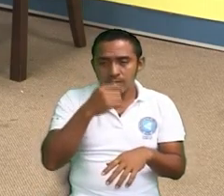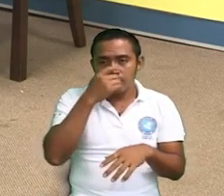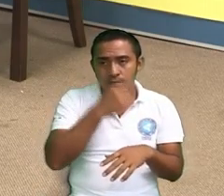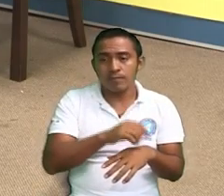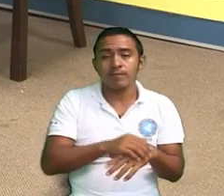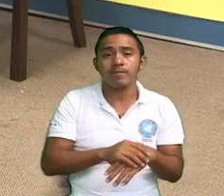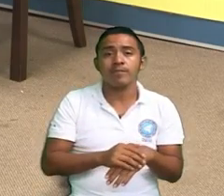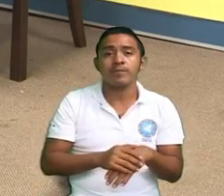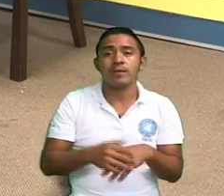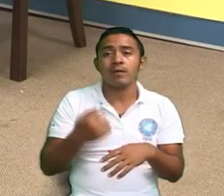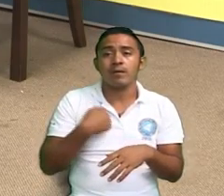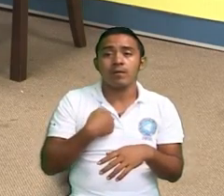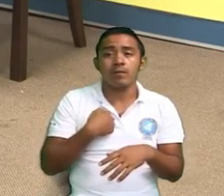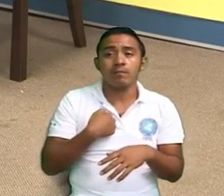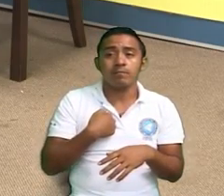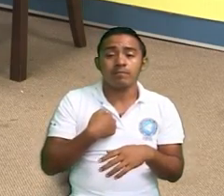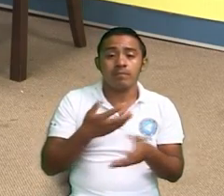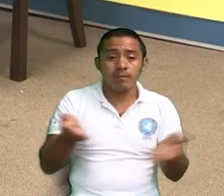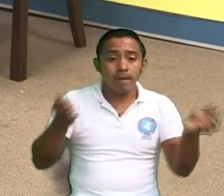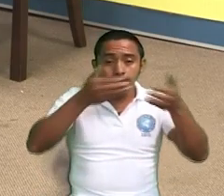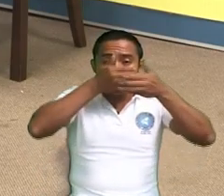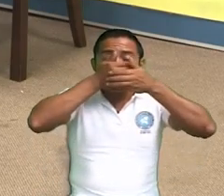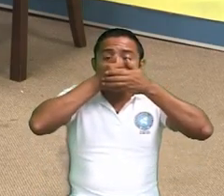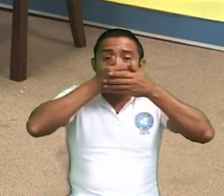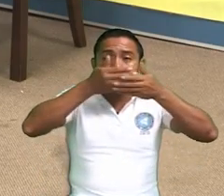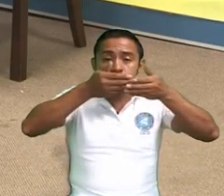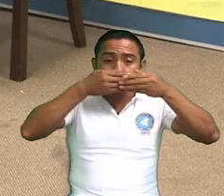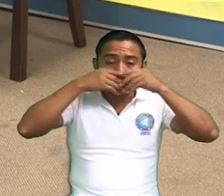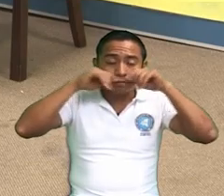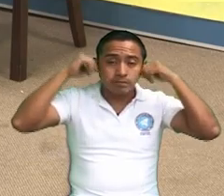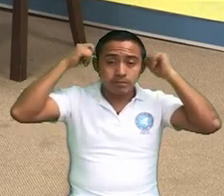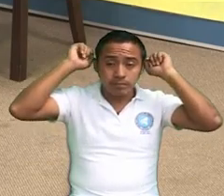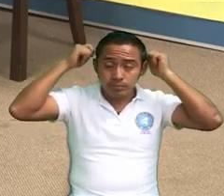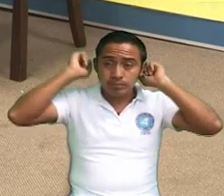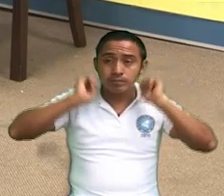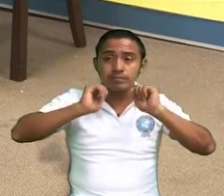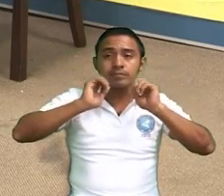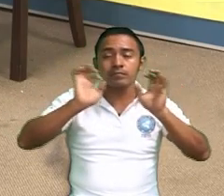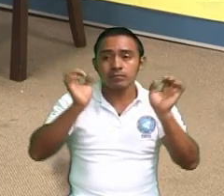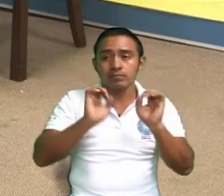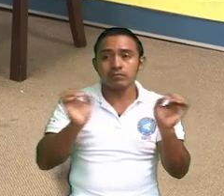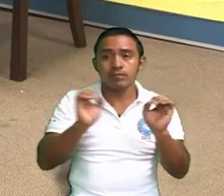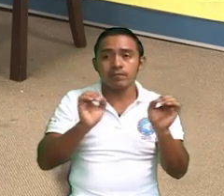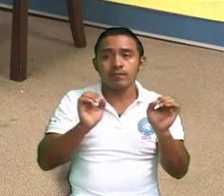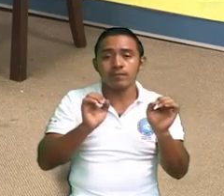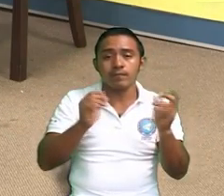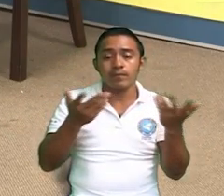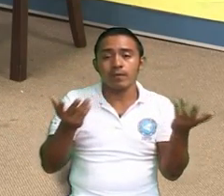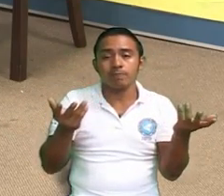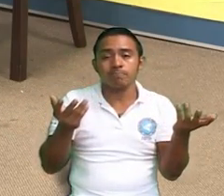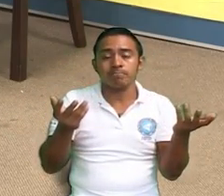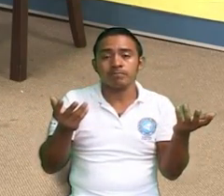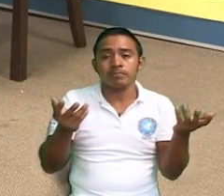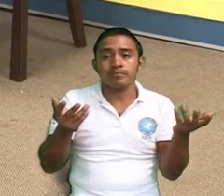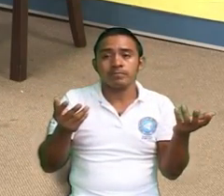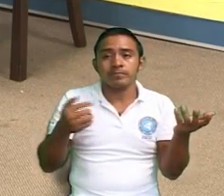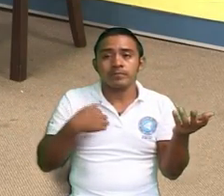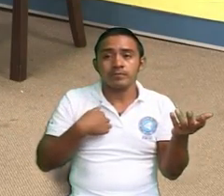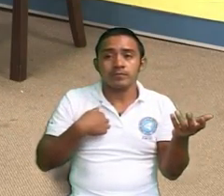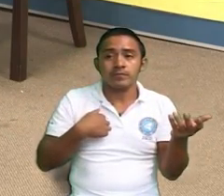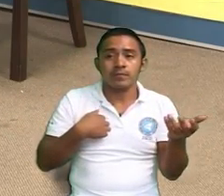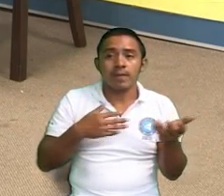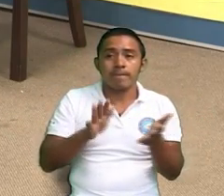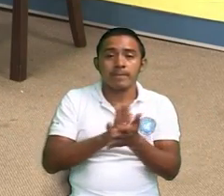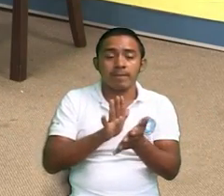incluso Un lo tapaboca. mejor es o andar con una mascarilla o en su defecto, por último, ya no Kleenex,